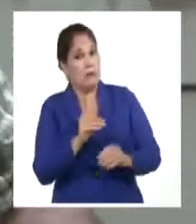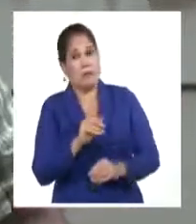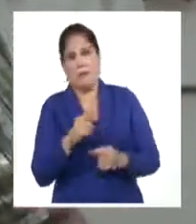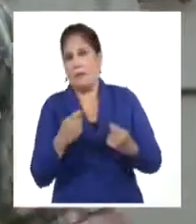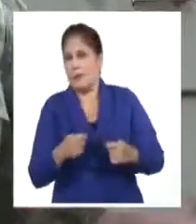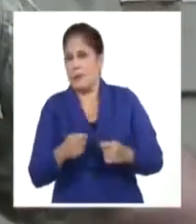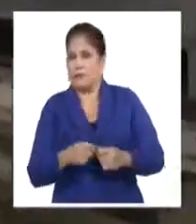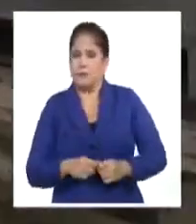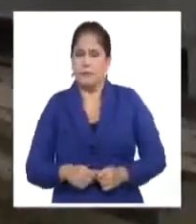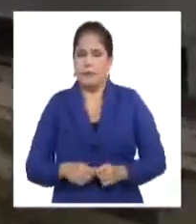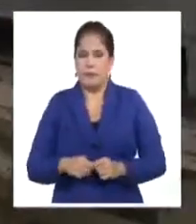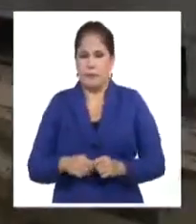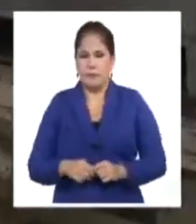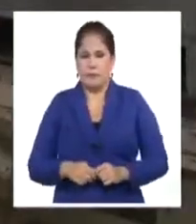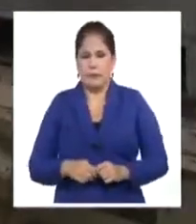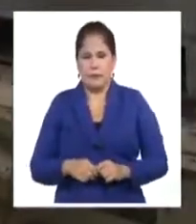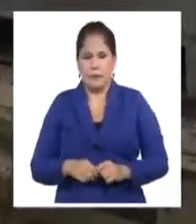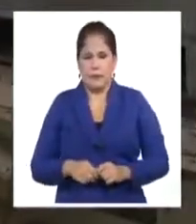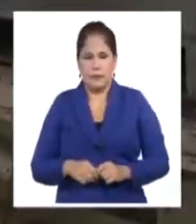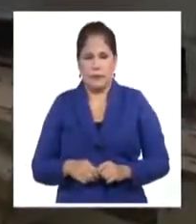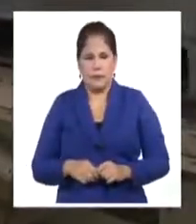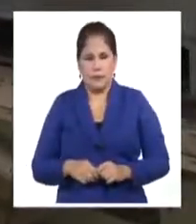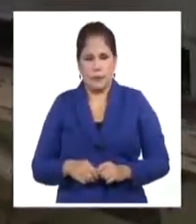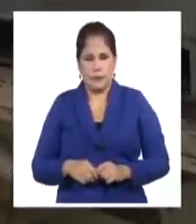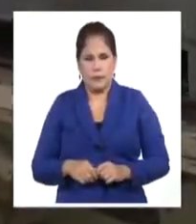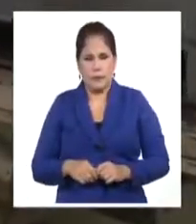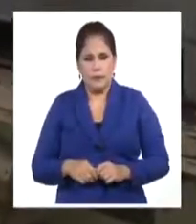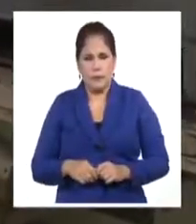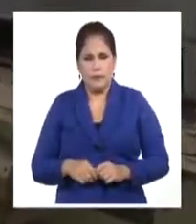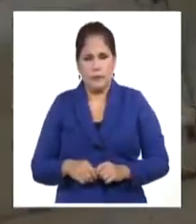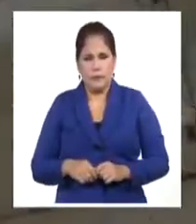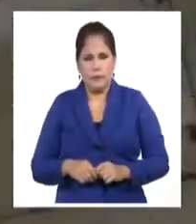El camarógrafo Rafael Estrada y Alex López Almaguer para el Sistema Informativo de la Televisión.